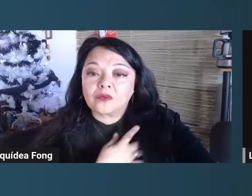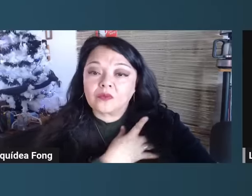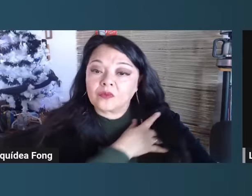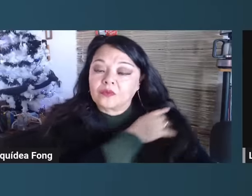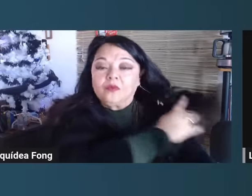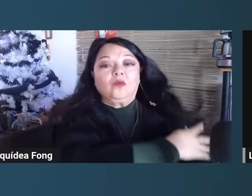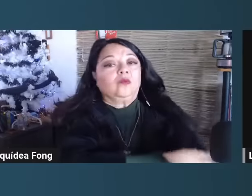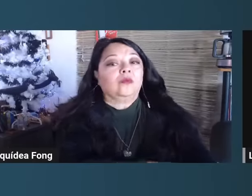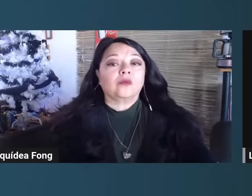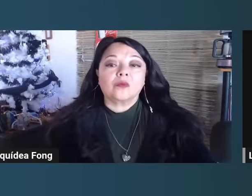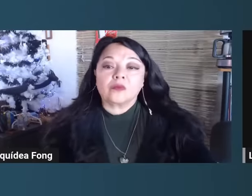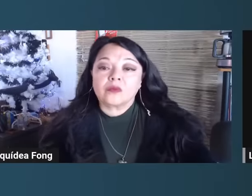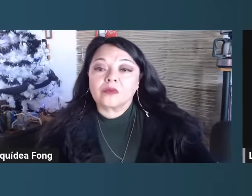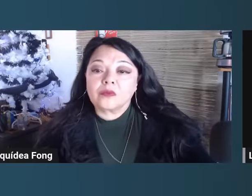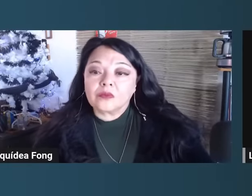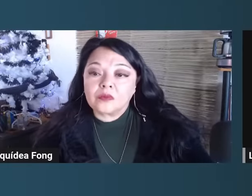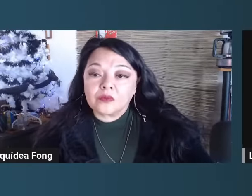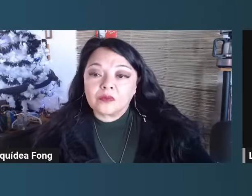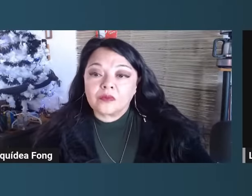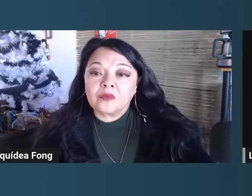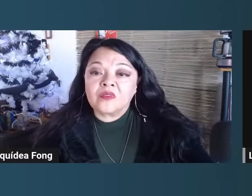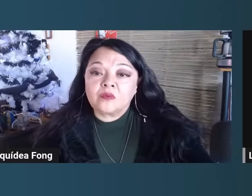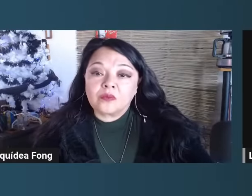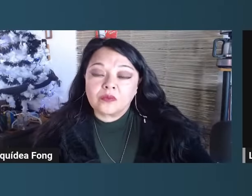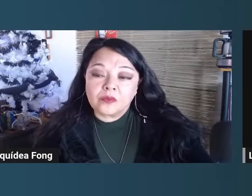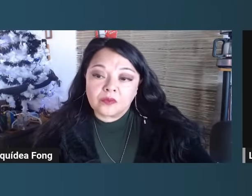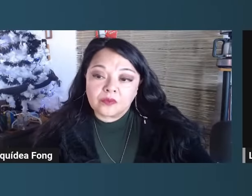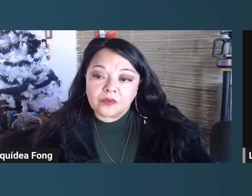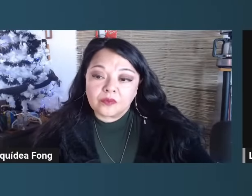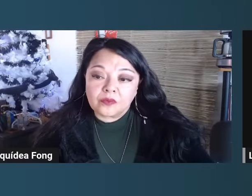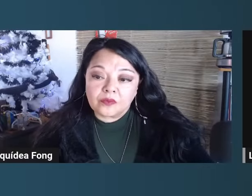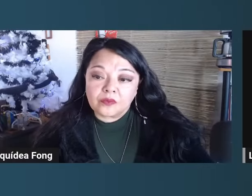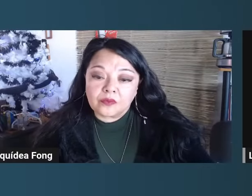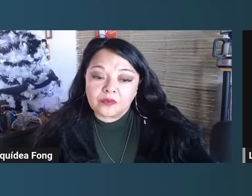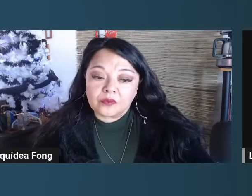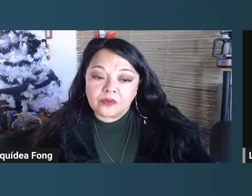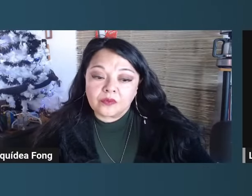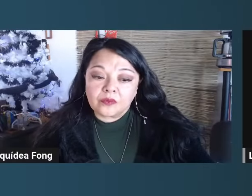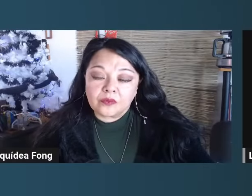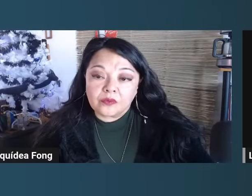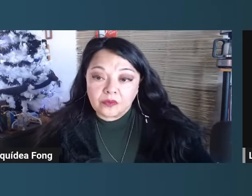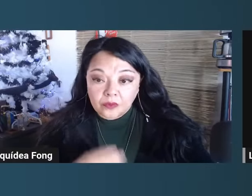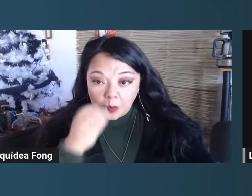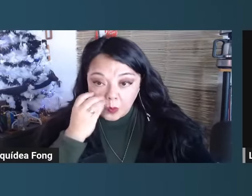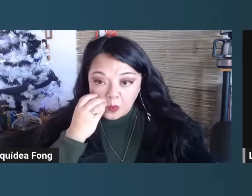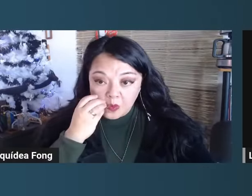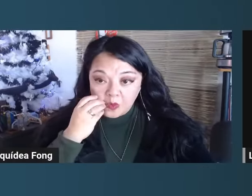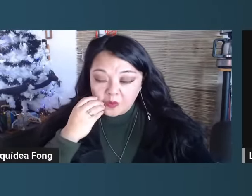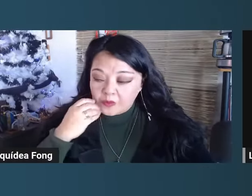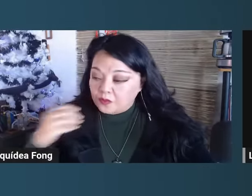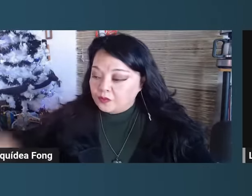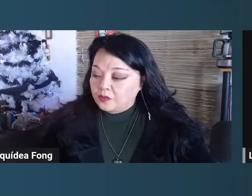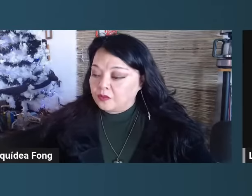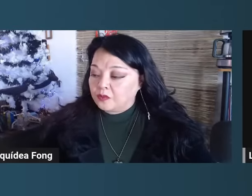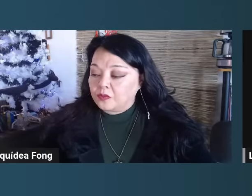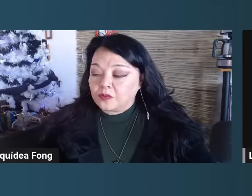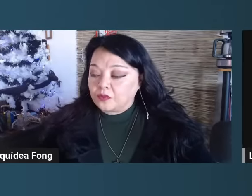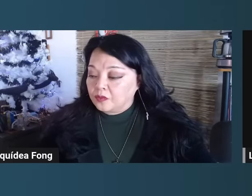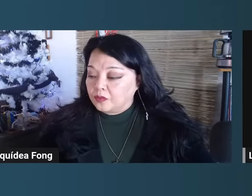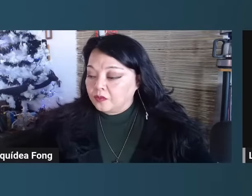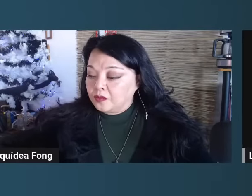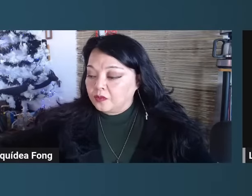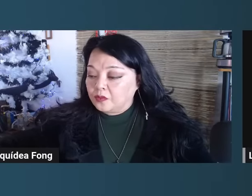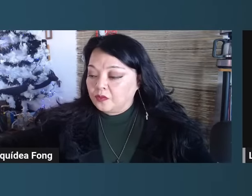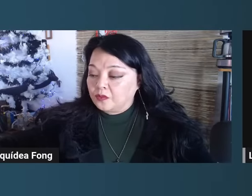independiente Autónoma preparada con la formación como tú bien decías de una constitucionalista que evidentemente no la